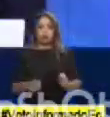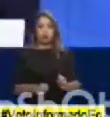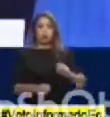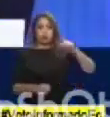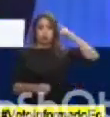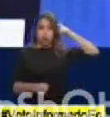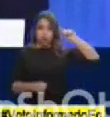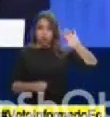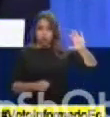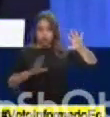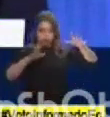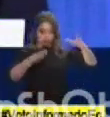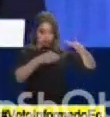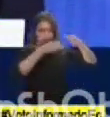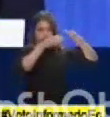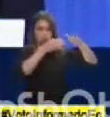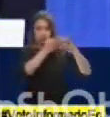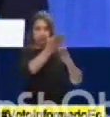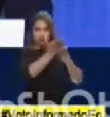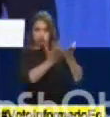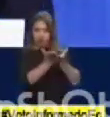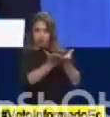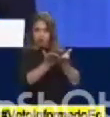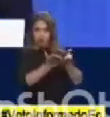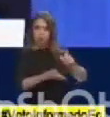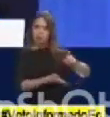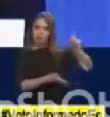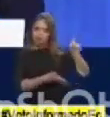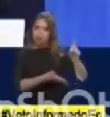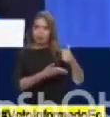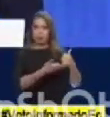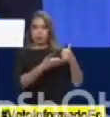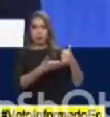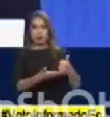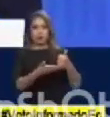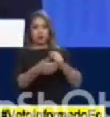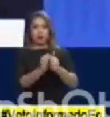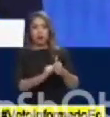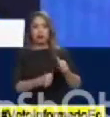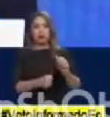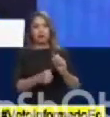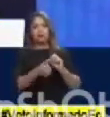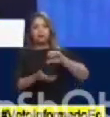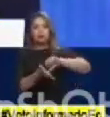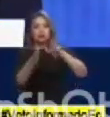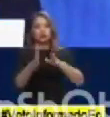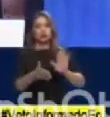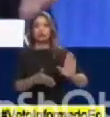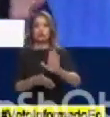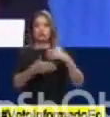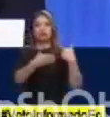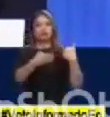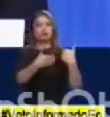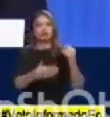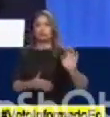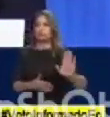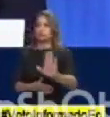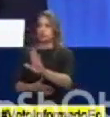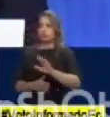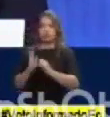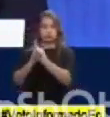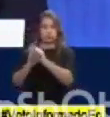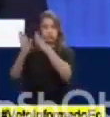en sus servicios tiene que ayudar a cada uno de los ciudadanos en sus competencias todos los ministerios también son